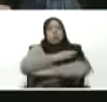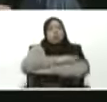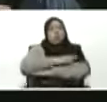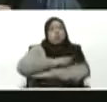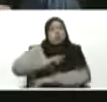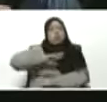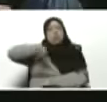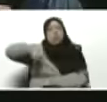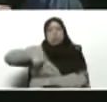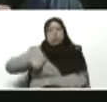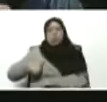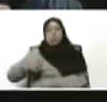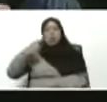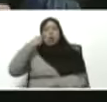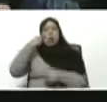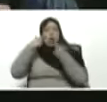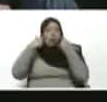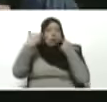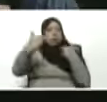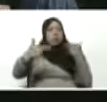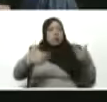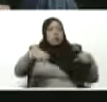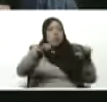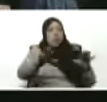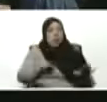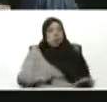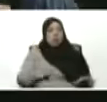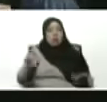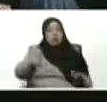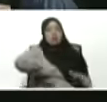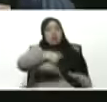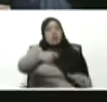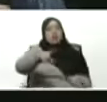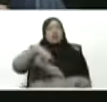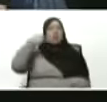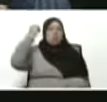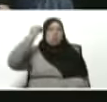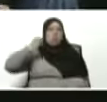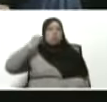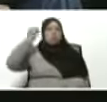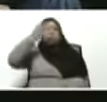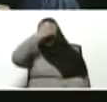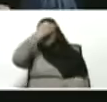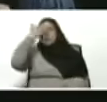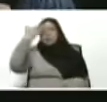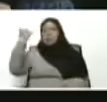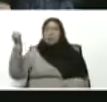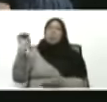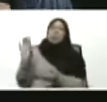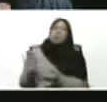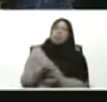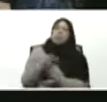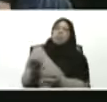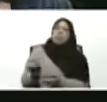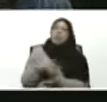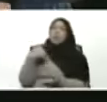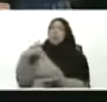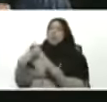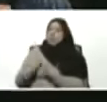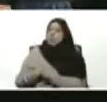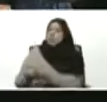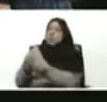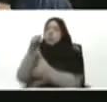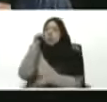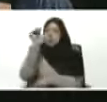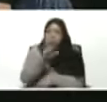nuestro comportamiento, al dejar caer su espada y también su pensamiento. Vámonos para allá,